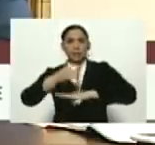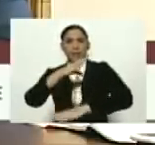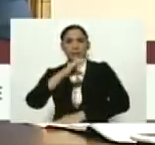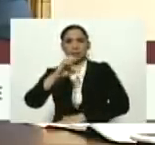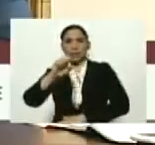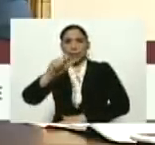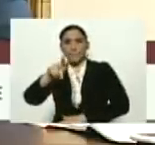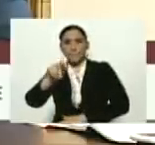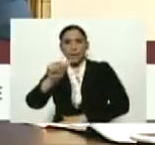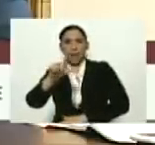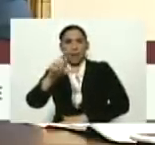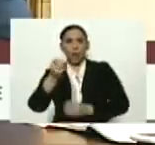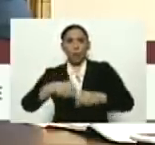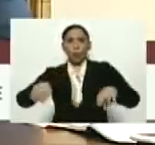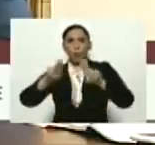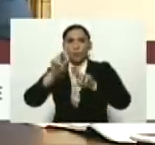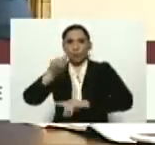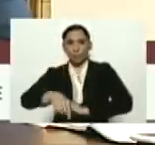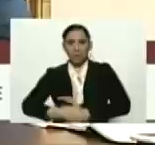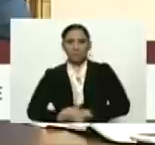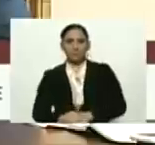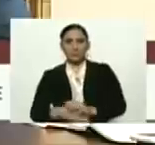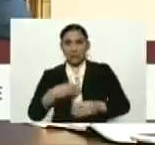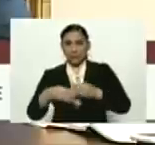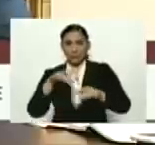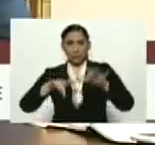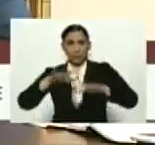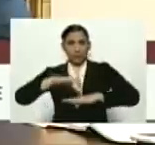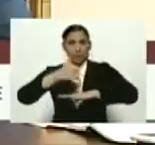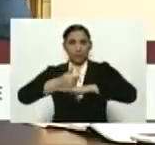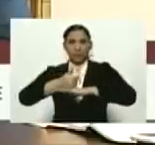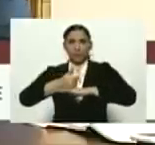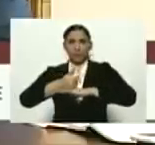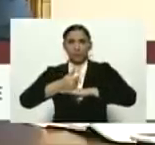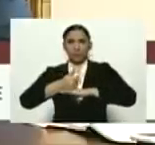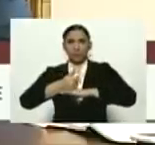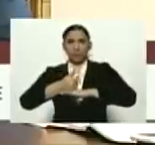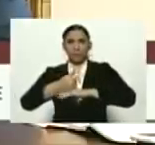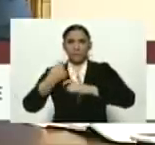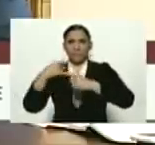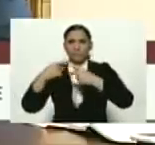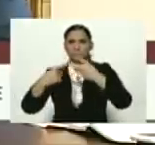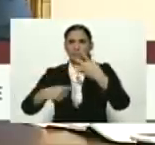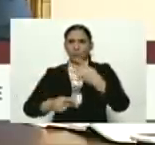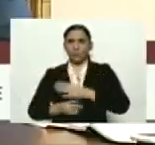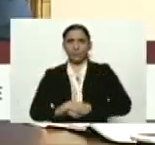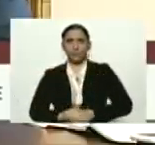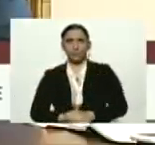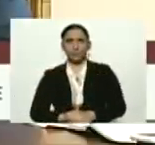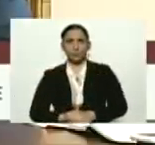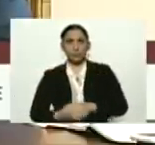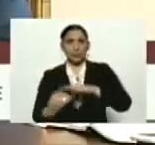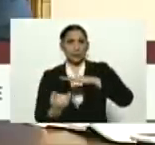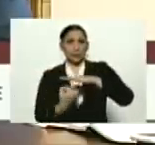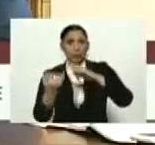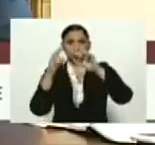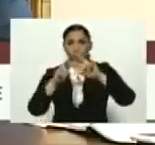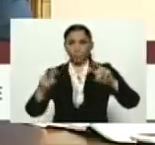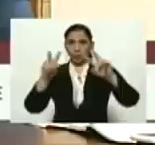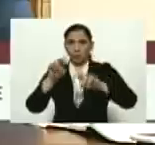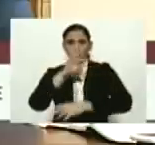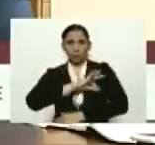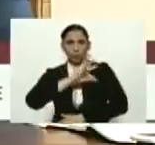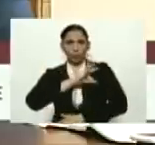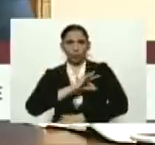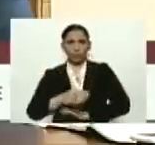ONU, hecha por el secretario general de la Tricontinental del Instituto de Investigación Social,